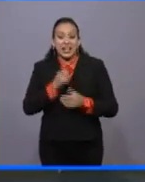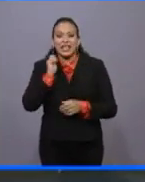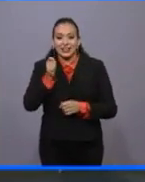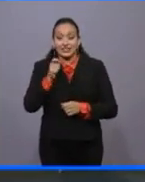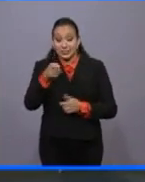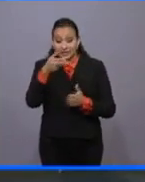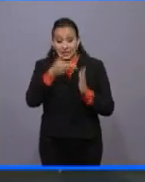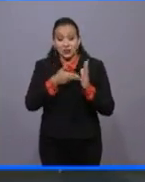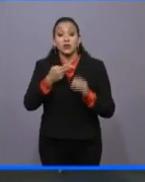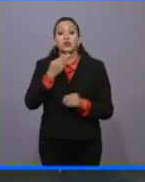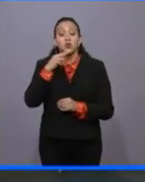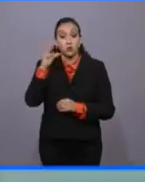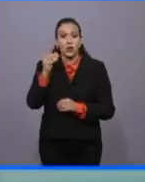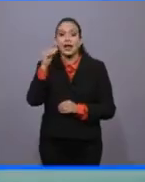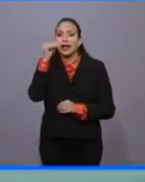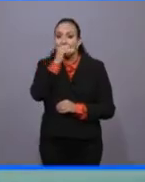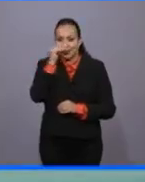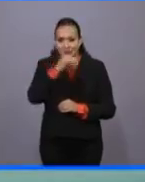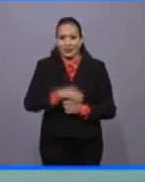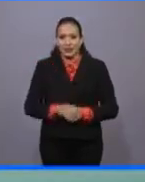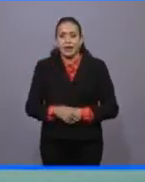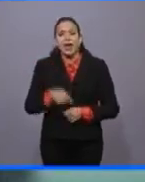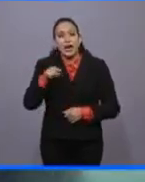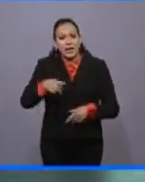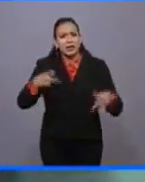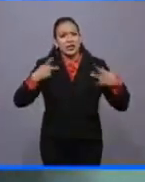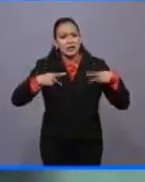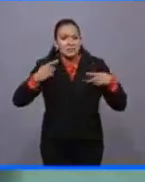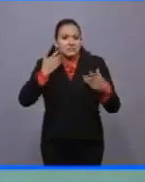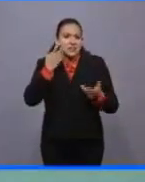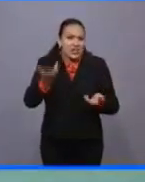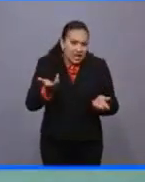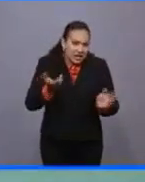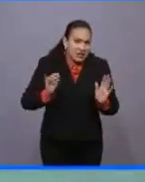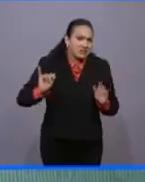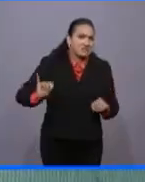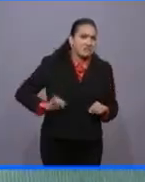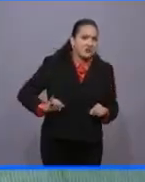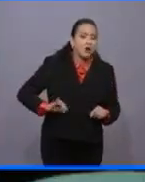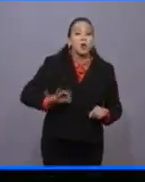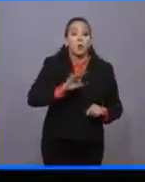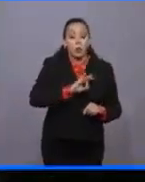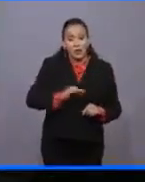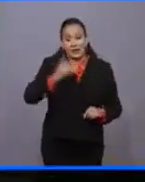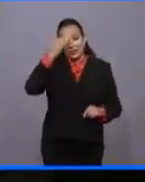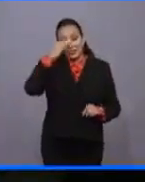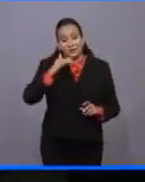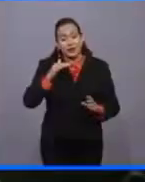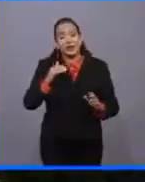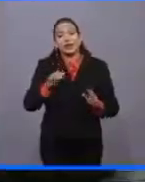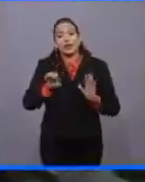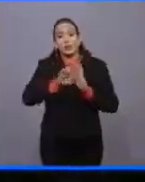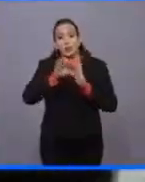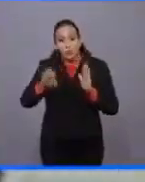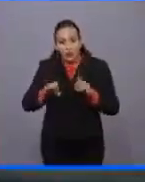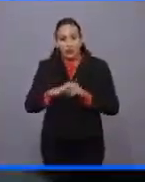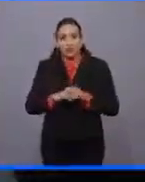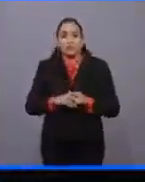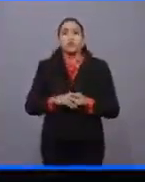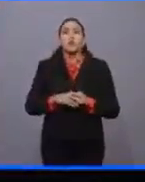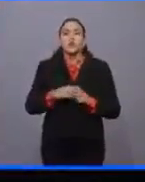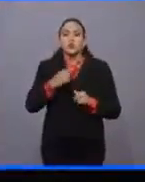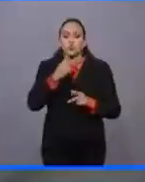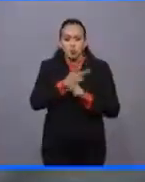de una herramienta digital gratuita en la que las personas interesadas podrán conocer temáticas como la selección de